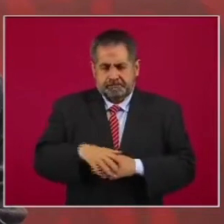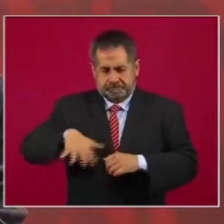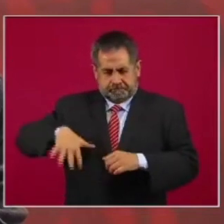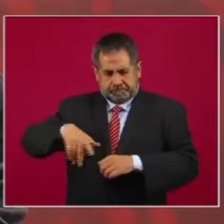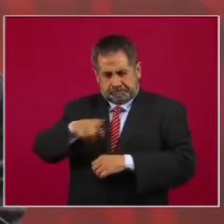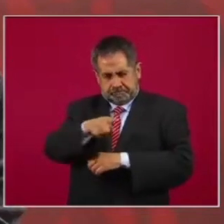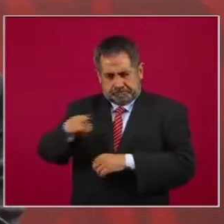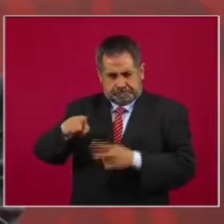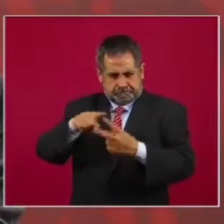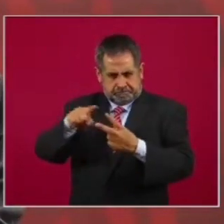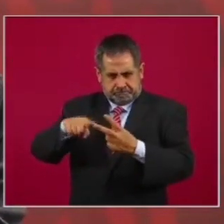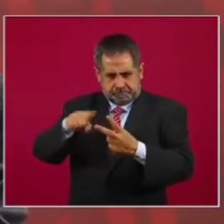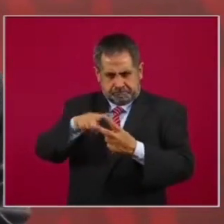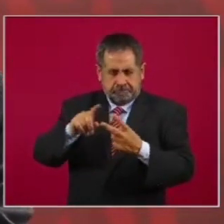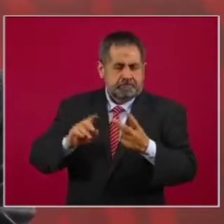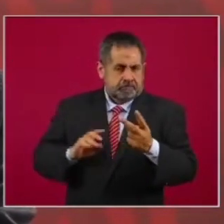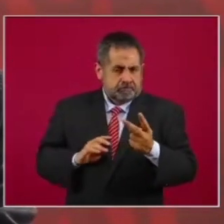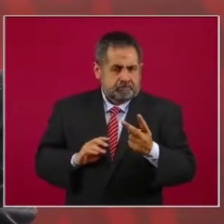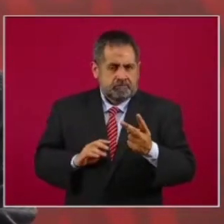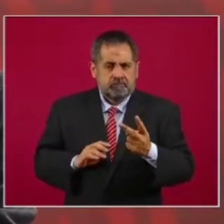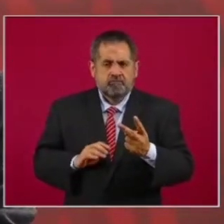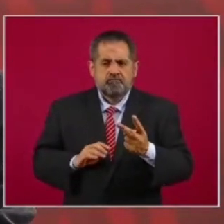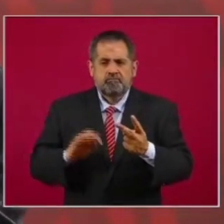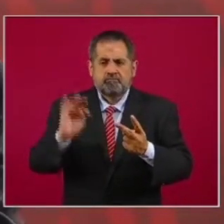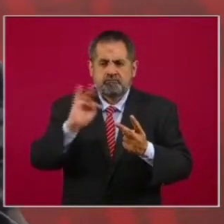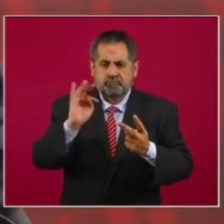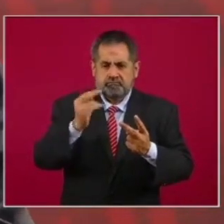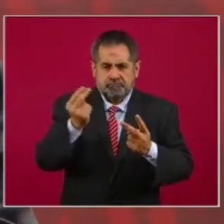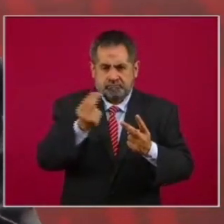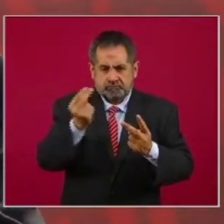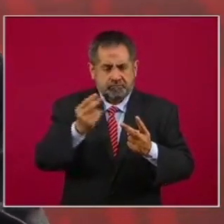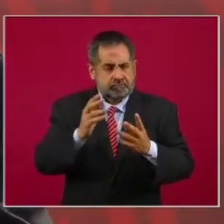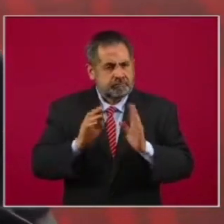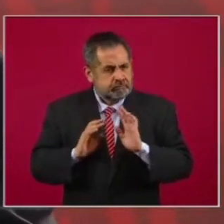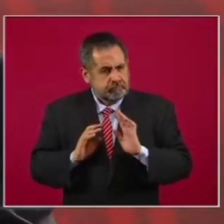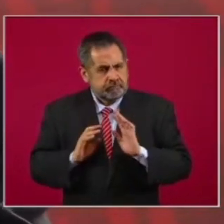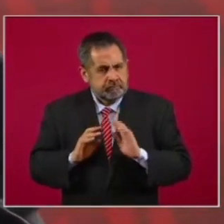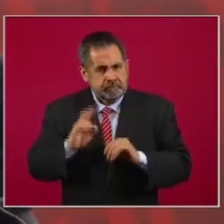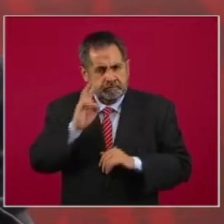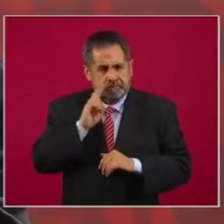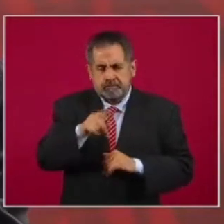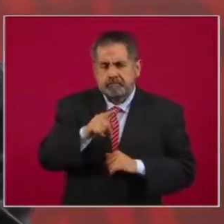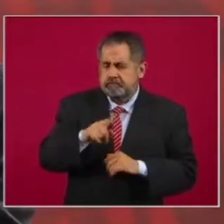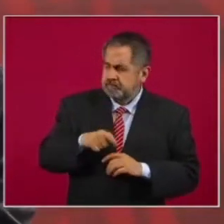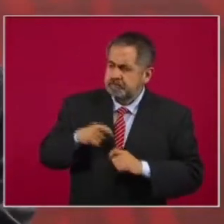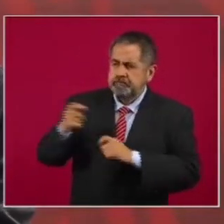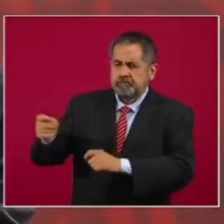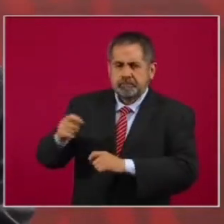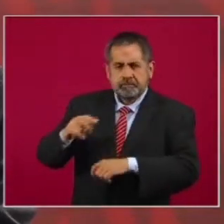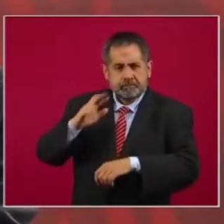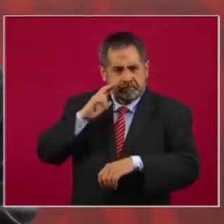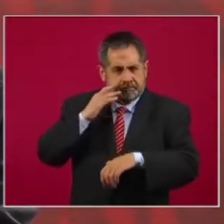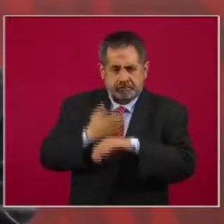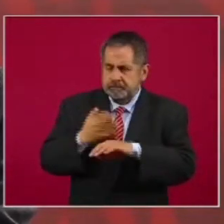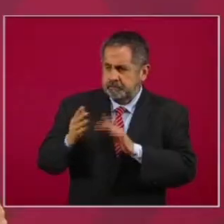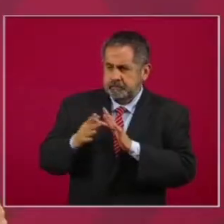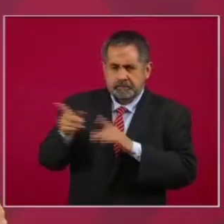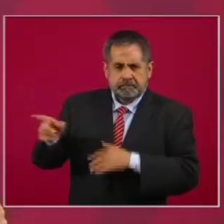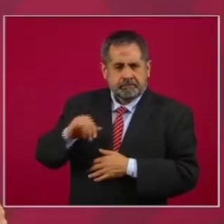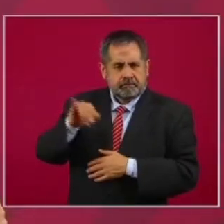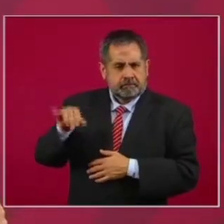casos, si es necesario, aquí le vamos a pedir a